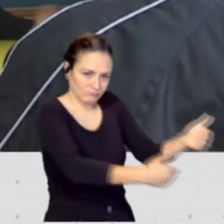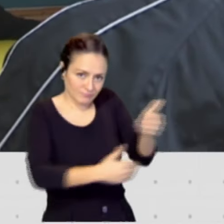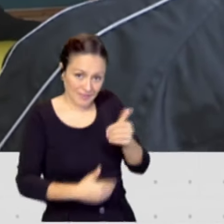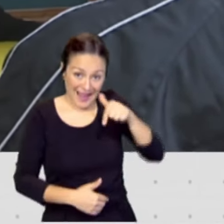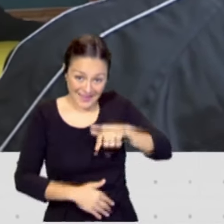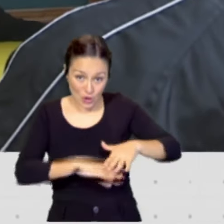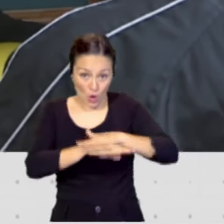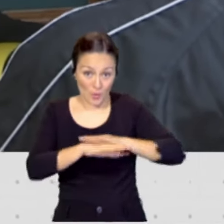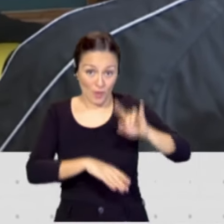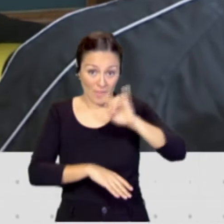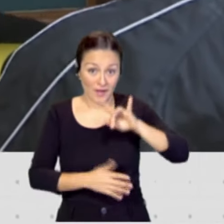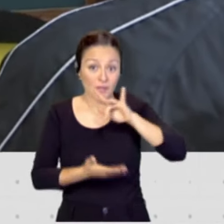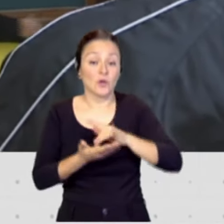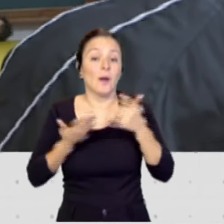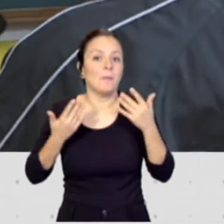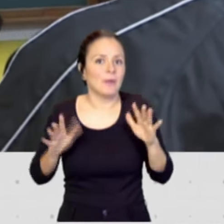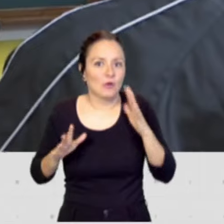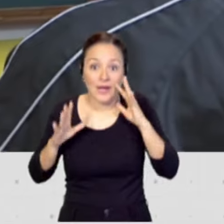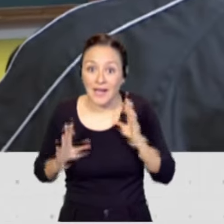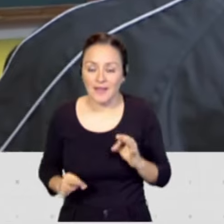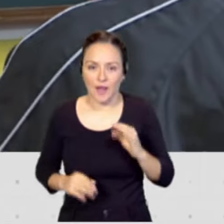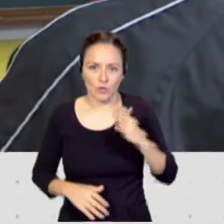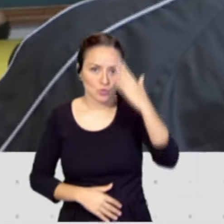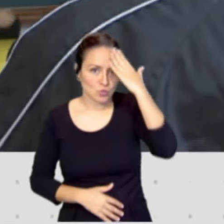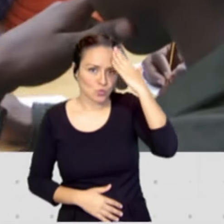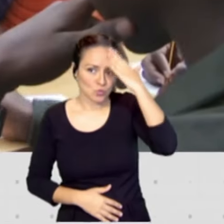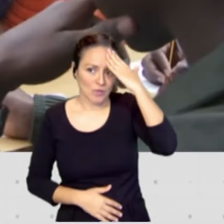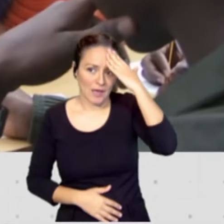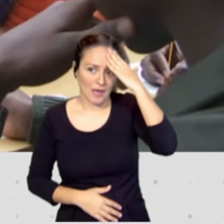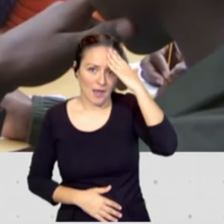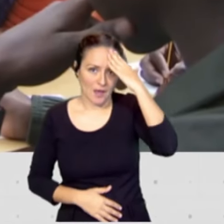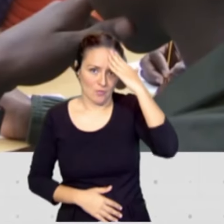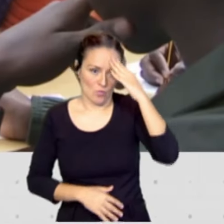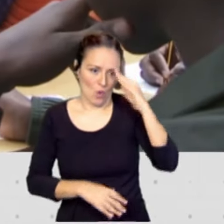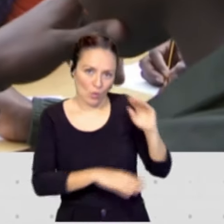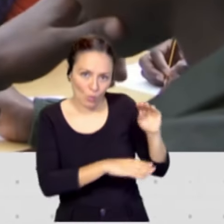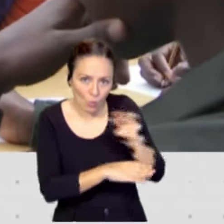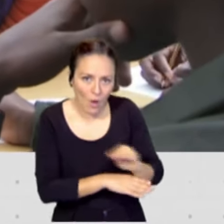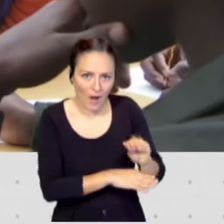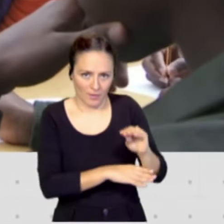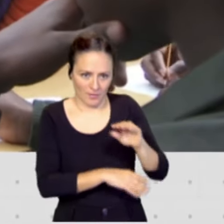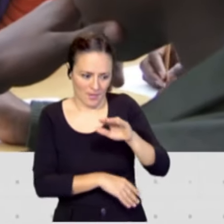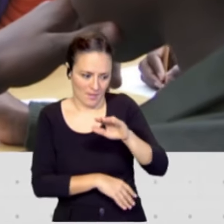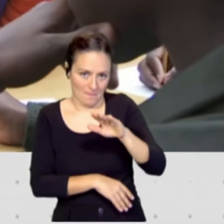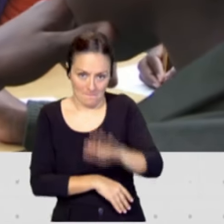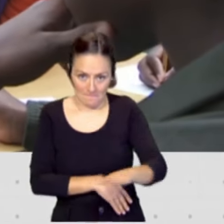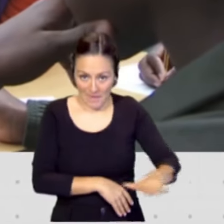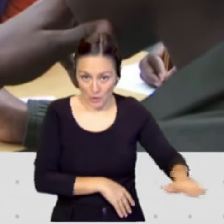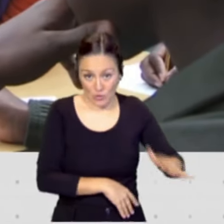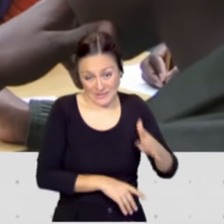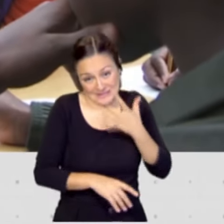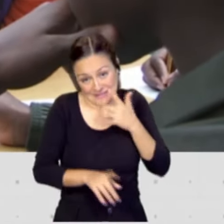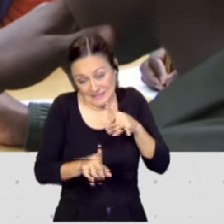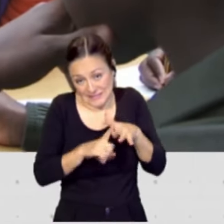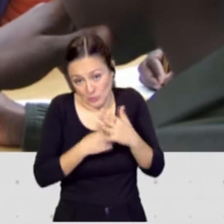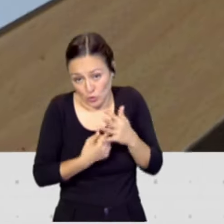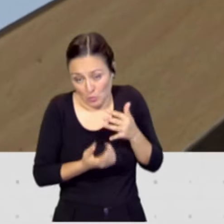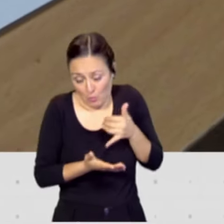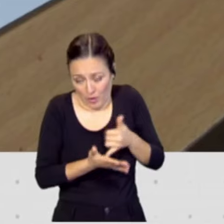Canarias Pero es verdad que la tutela eh la guarda de los menores en situación de